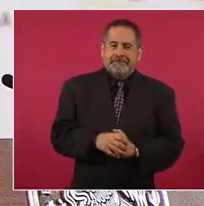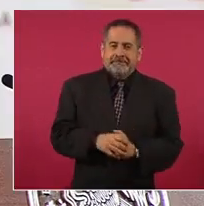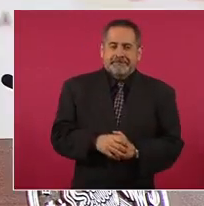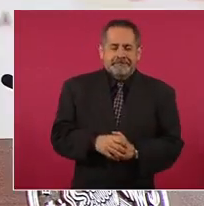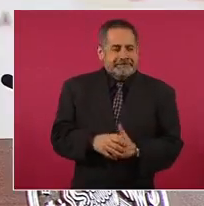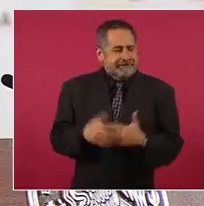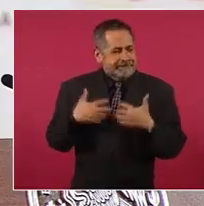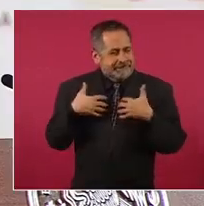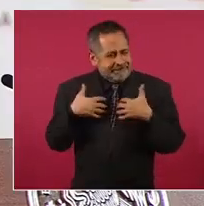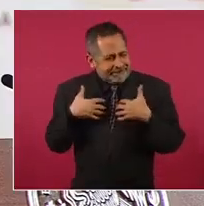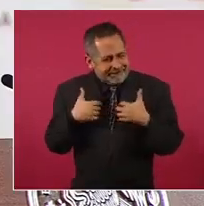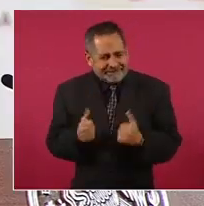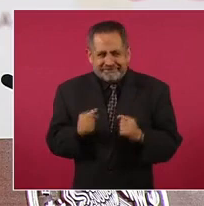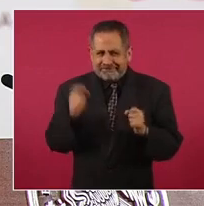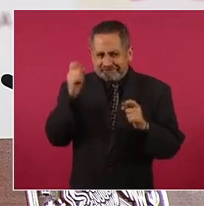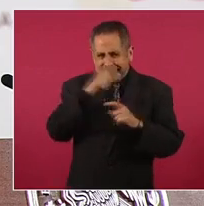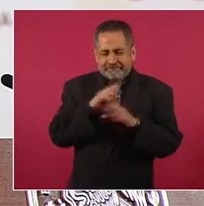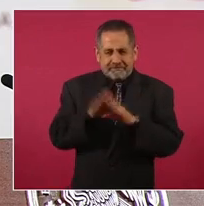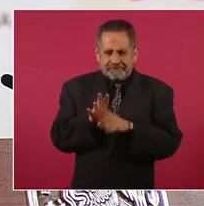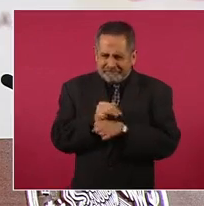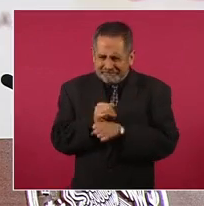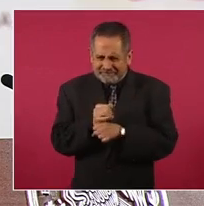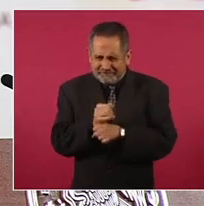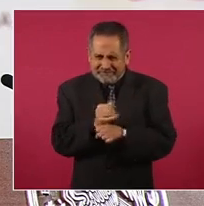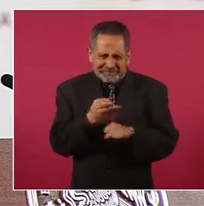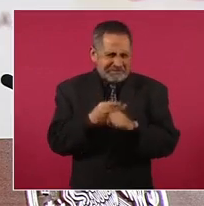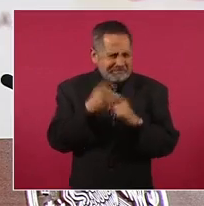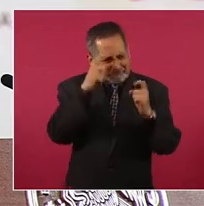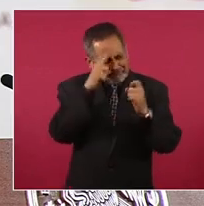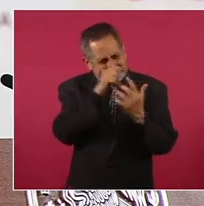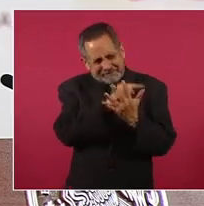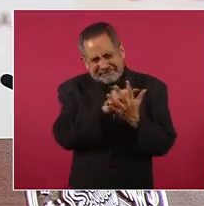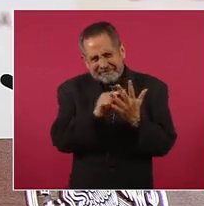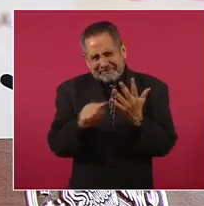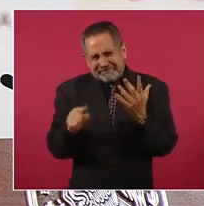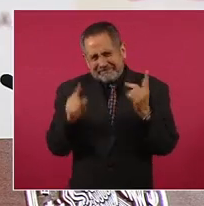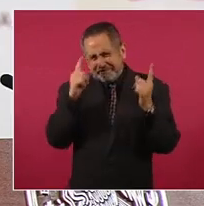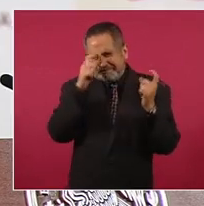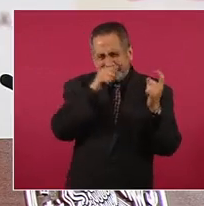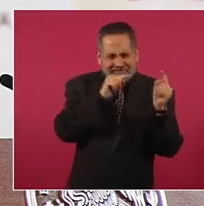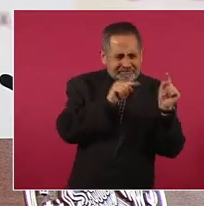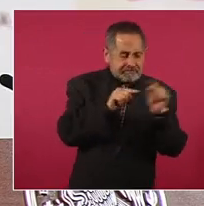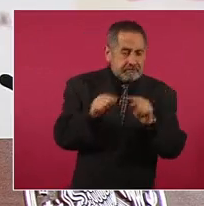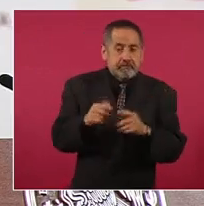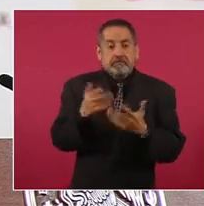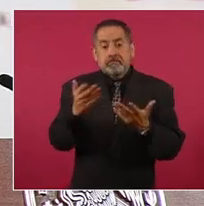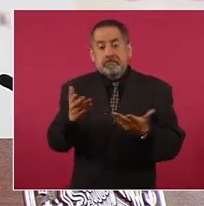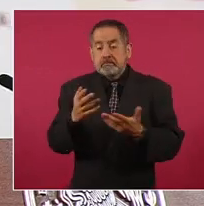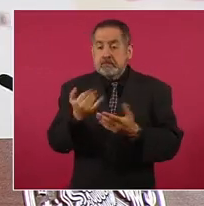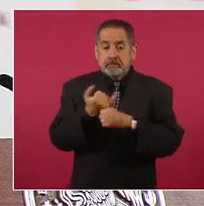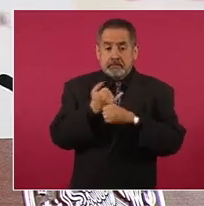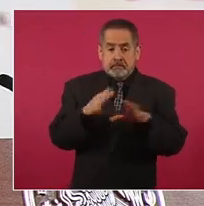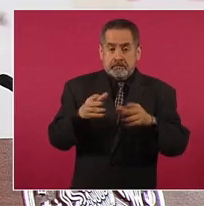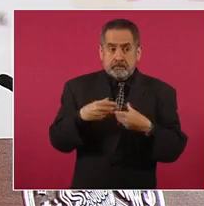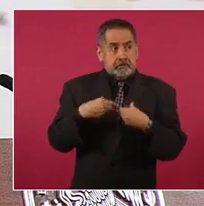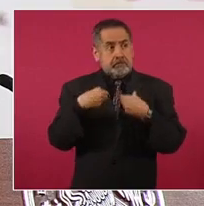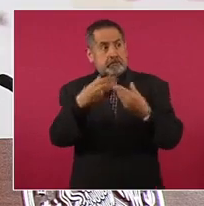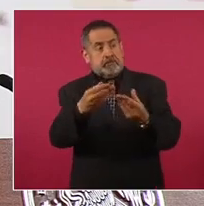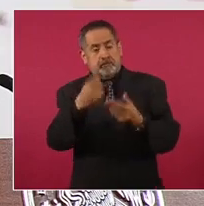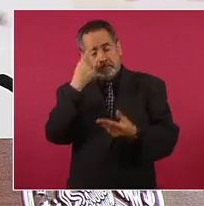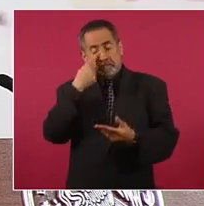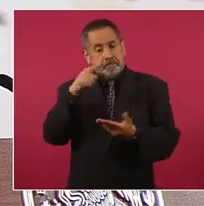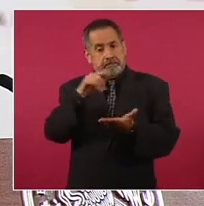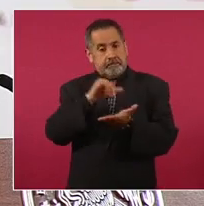lo que es un proceso de investigación tan complejo. E incluso la información que le brindamos a New York Times,